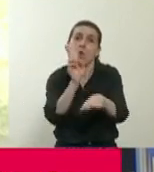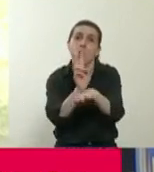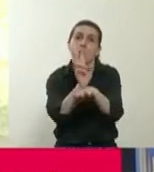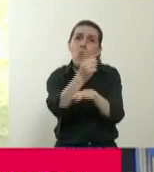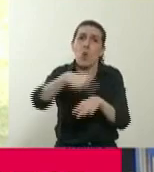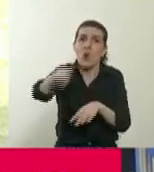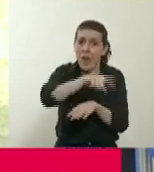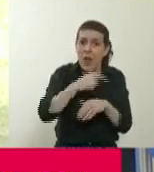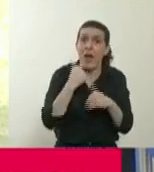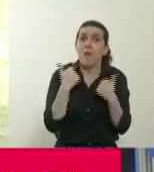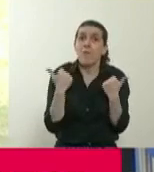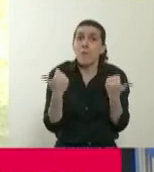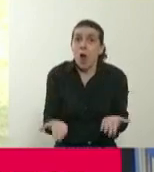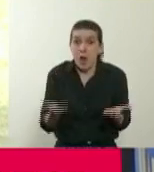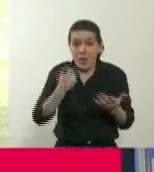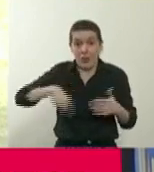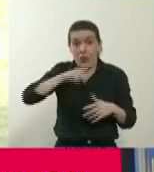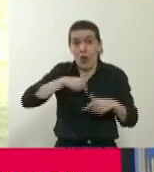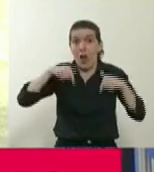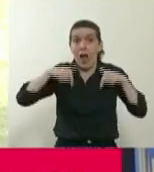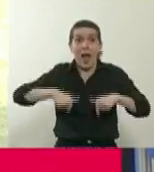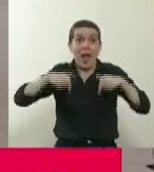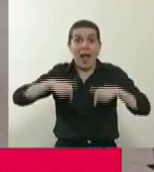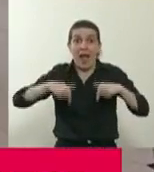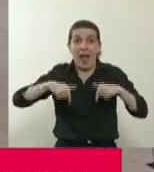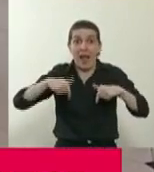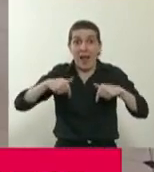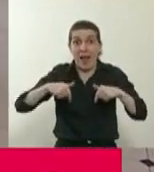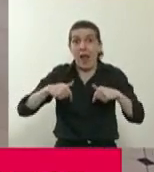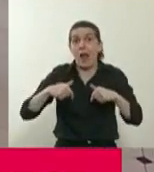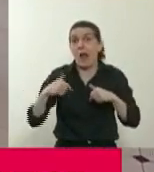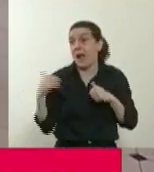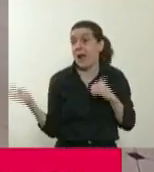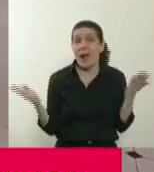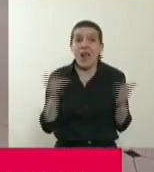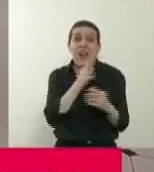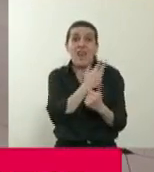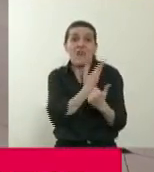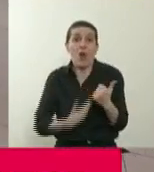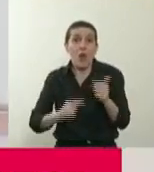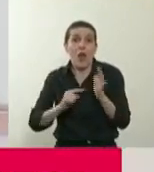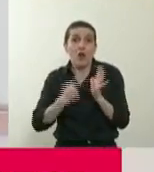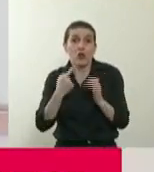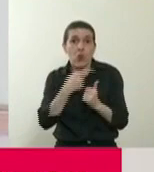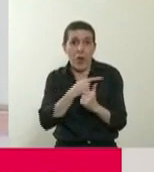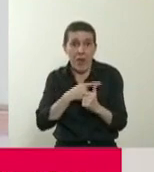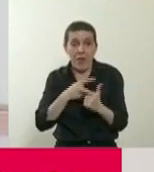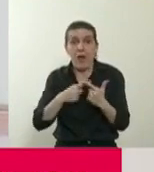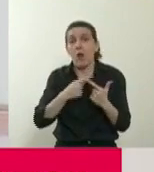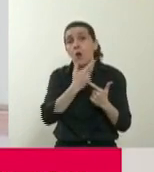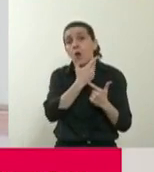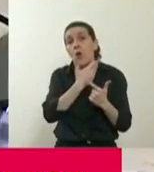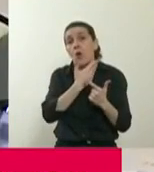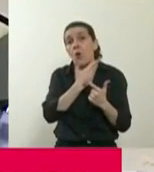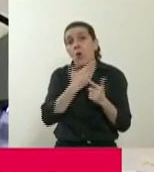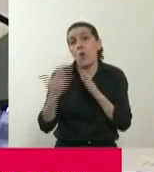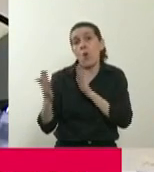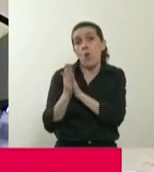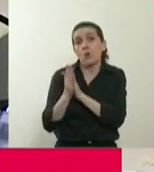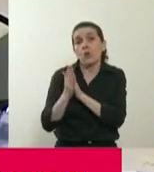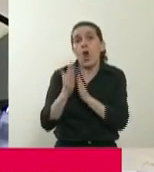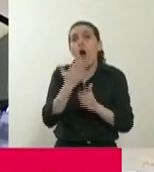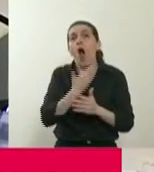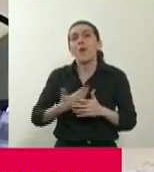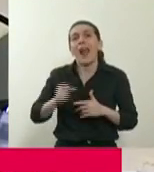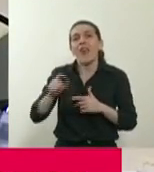Y por eso estamos aquí, junto al jefe de gobierno de la Ciudad de Buenos Aires, junto al gobernador de la provincia